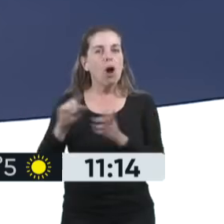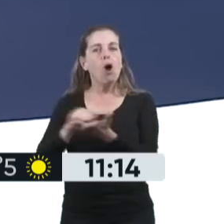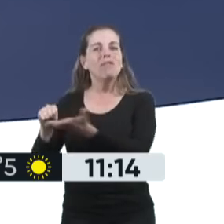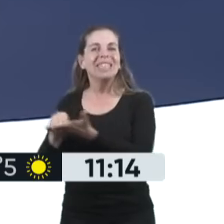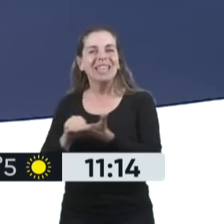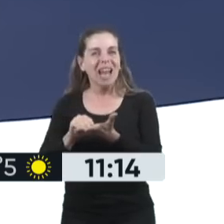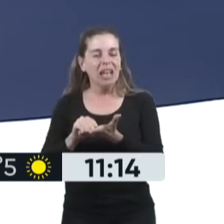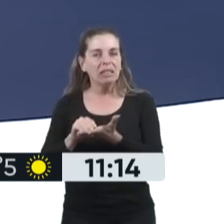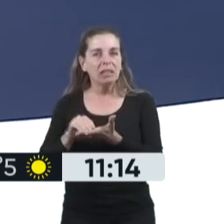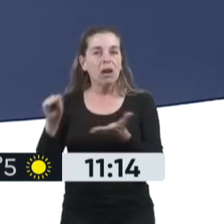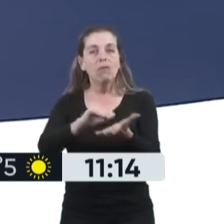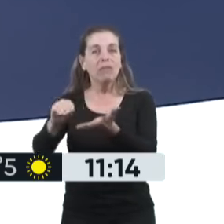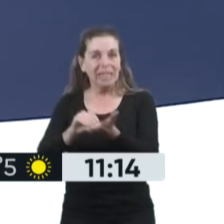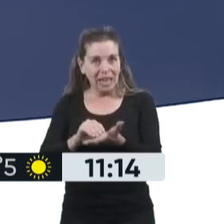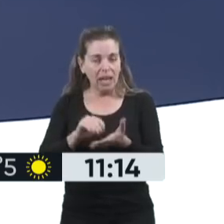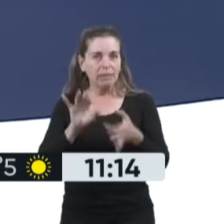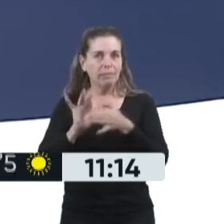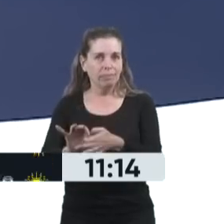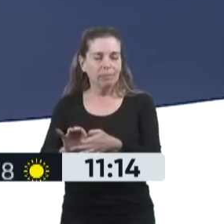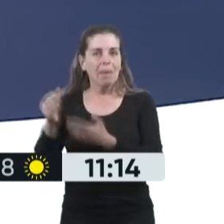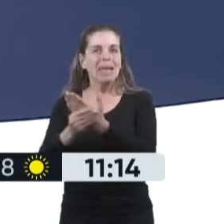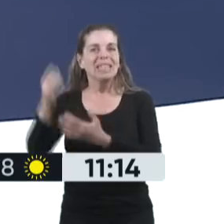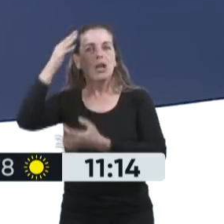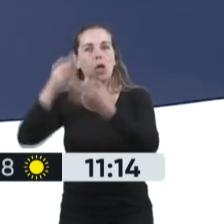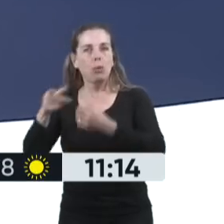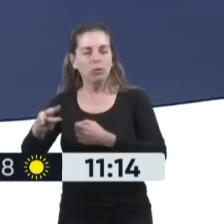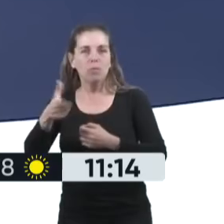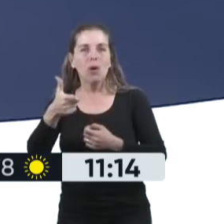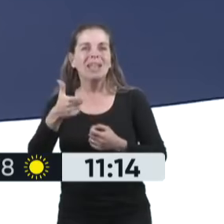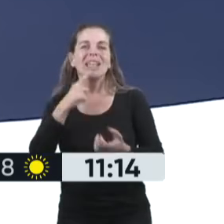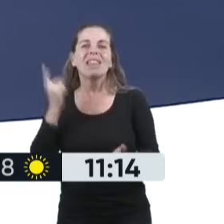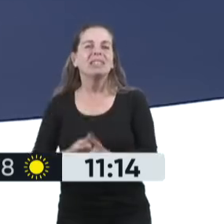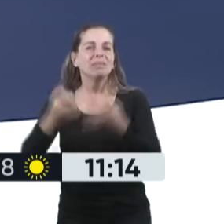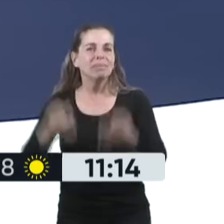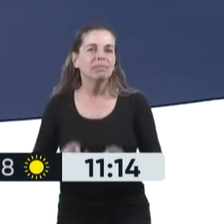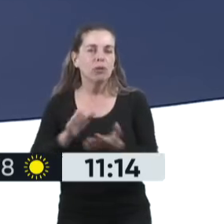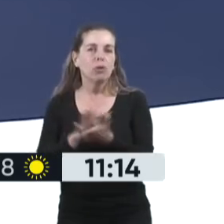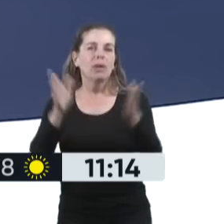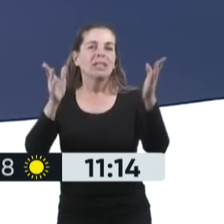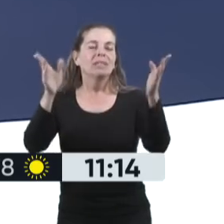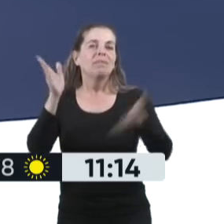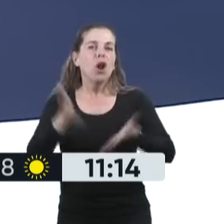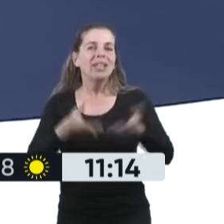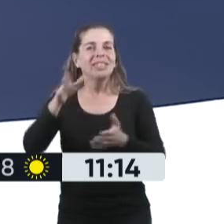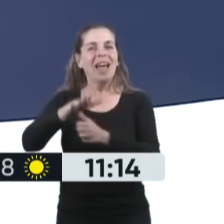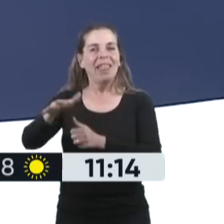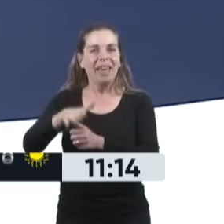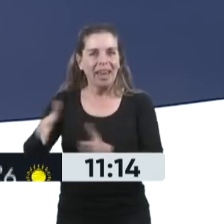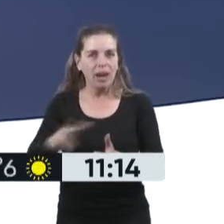de género dependen del Ministerio de Justicia, no hay ninguna resolución al respecto y sin